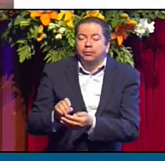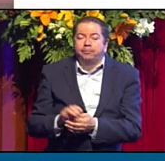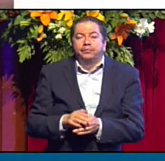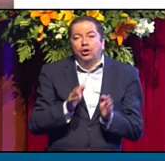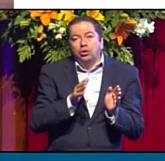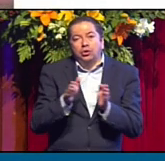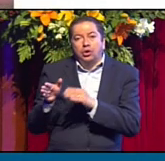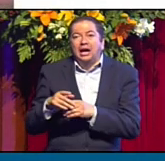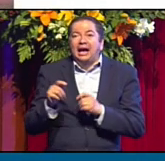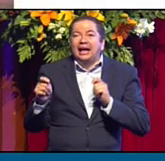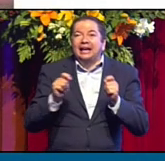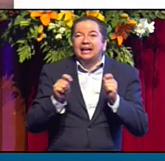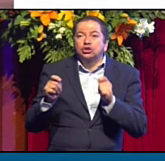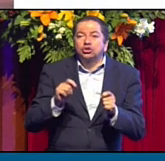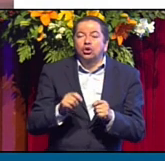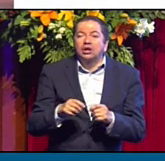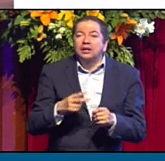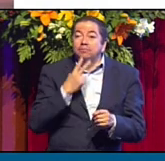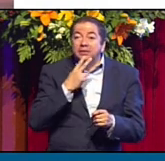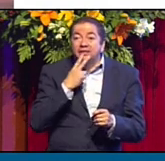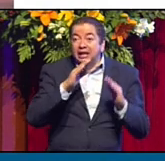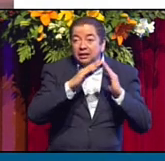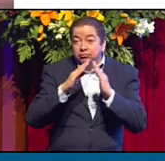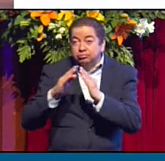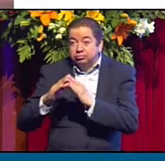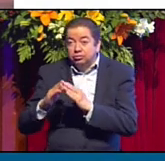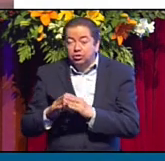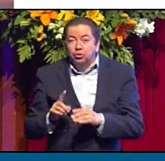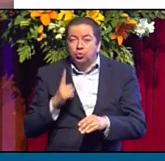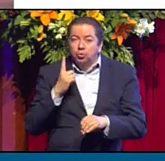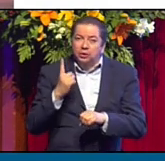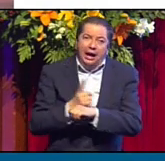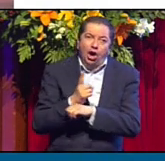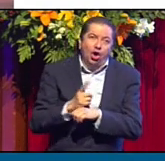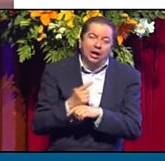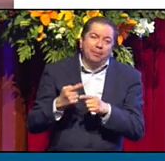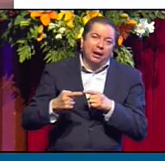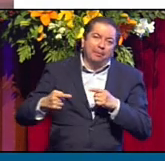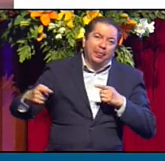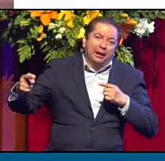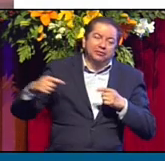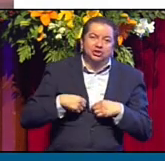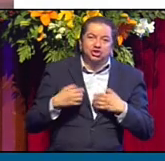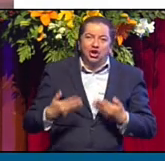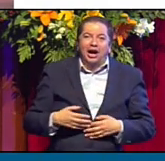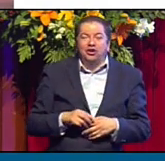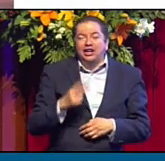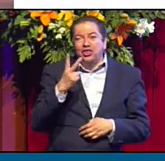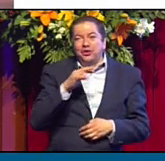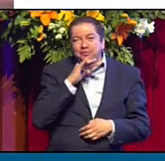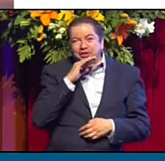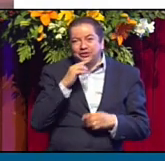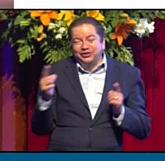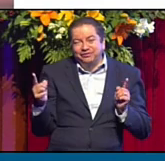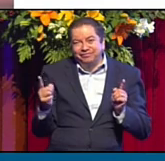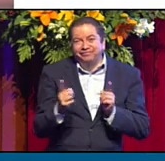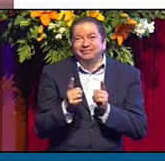Después tenemos la gestión en vivienda. Aquí tengo para estar una hora, pero debo hacerlo en 2 minutos.